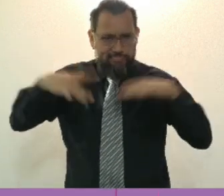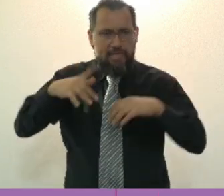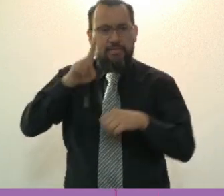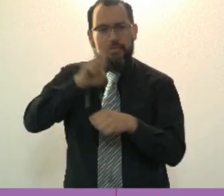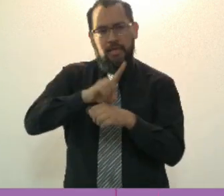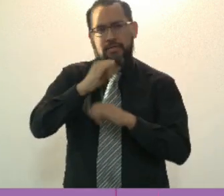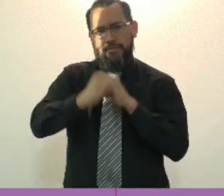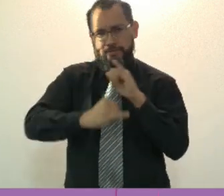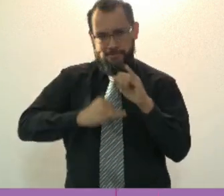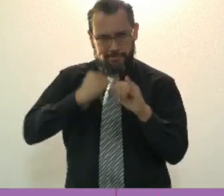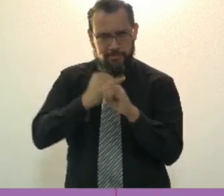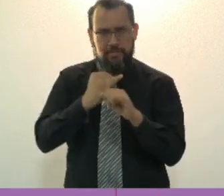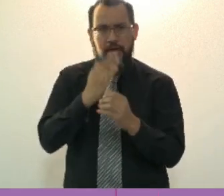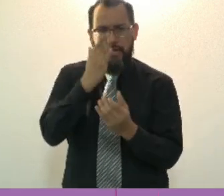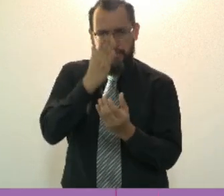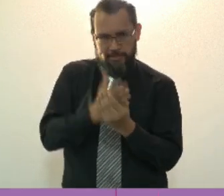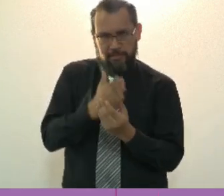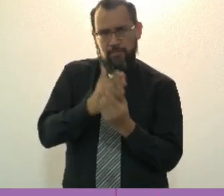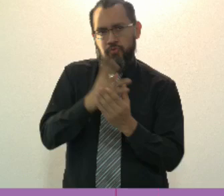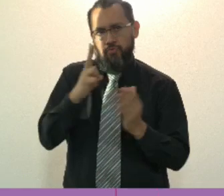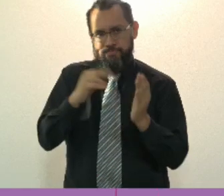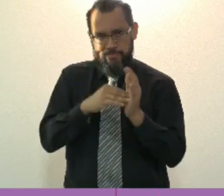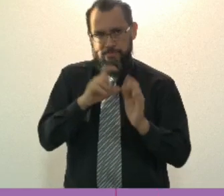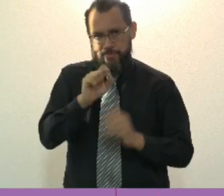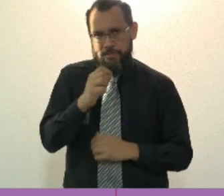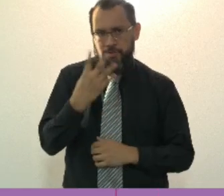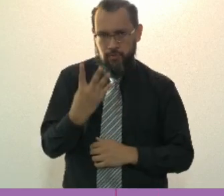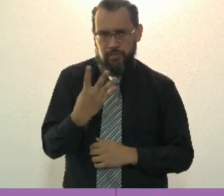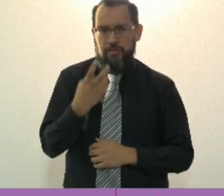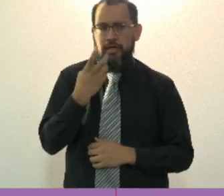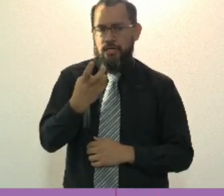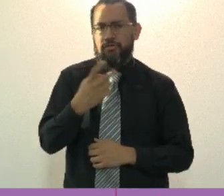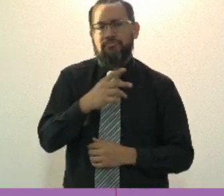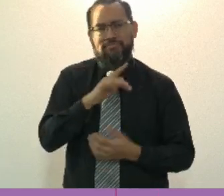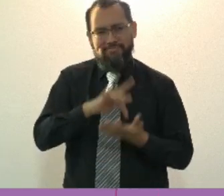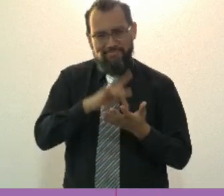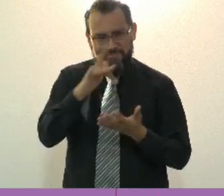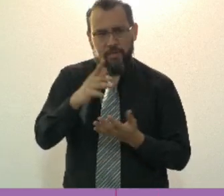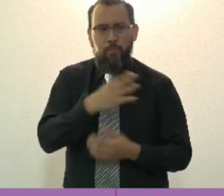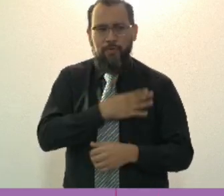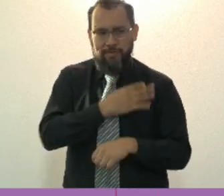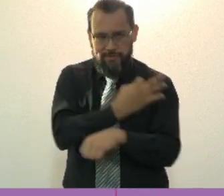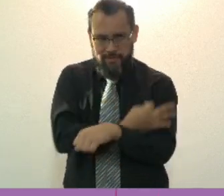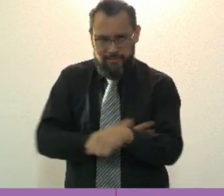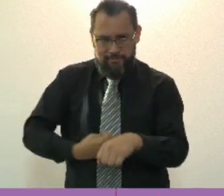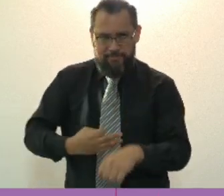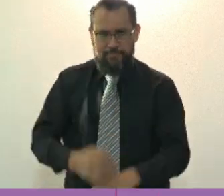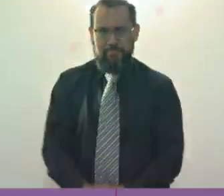Internacional de los Archivos 2024. Que pasen una buena tarde.